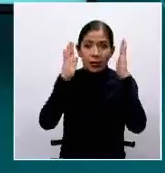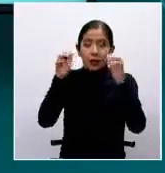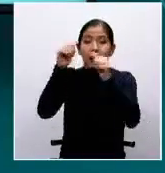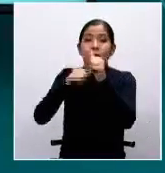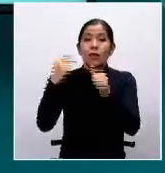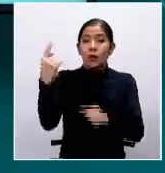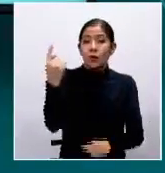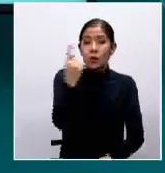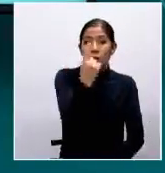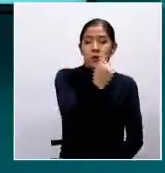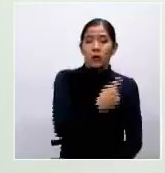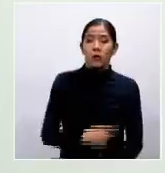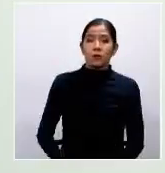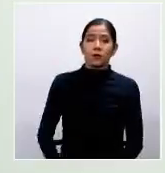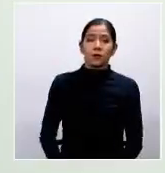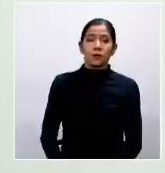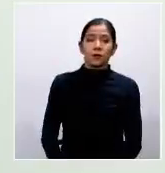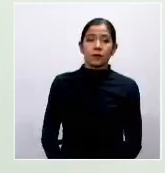ciudadanos.